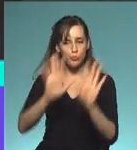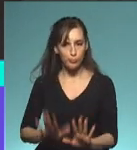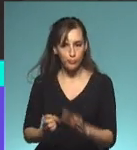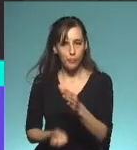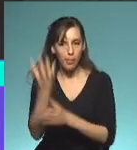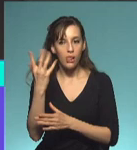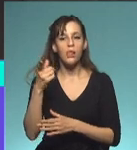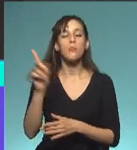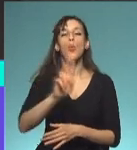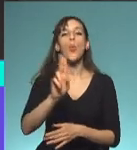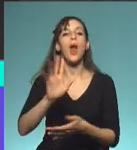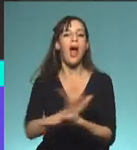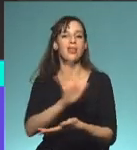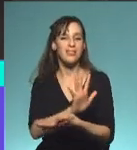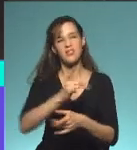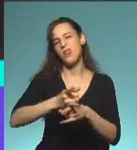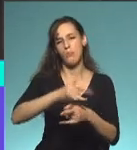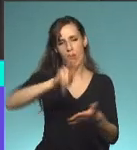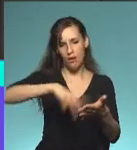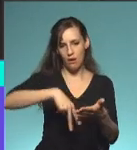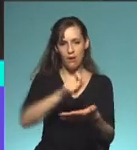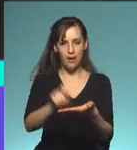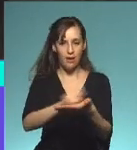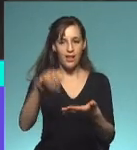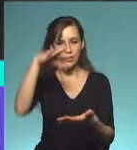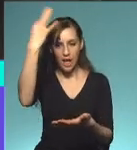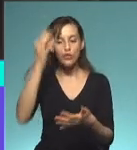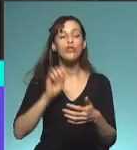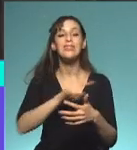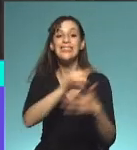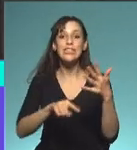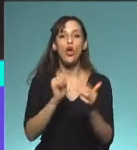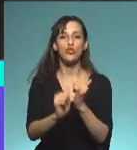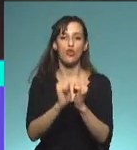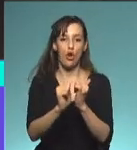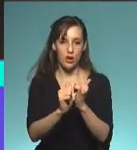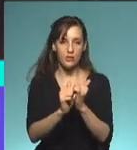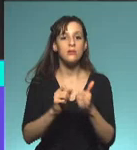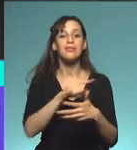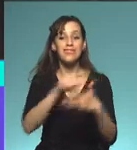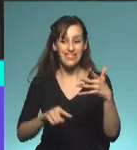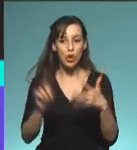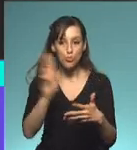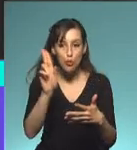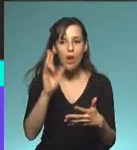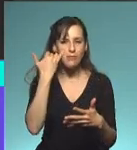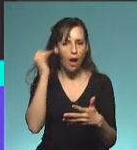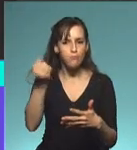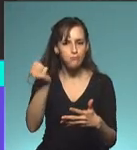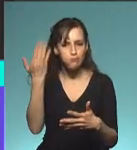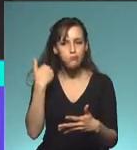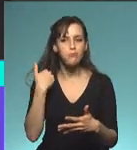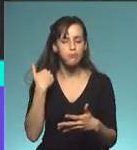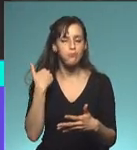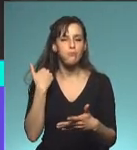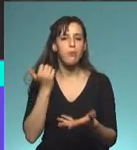y escribe obras de teatro, y en este caso se vale de cinco historias, cinco mujeres atravesadas por las violencias. La obra está